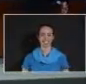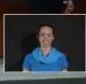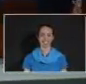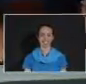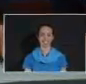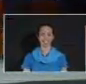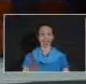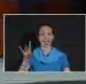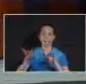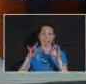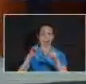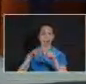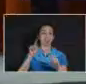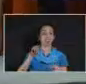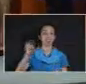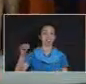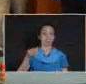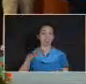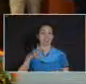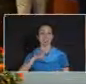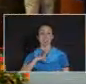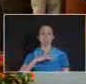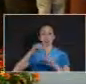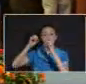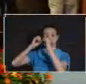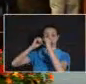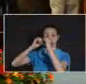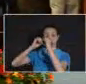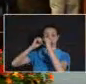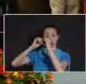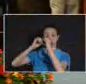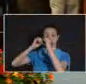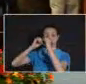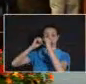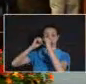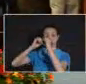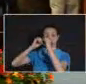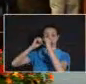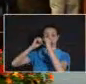¿Hay alguien por ahí que haya traído un shofar?